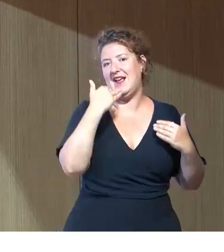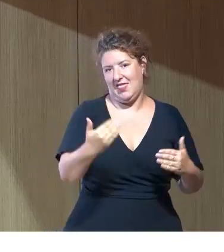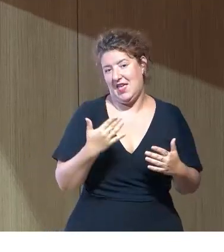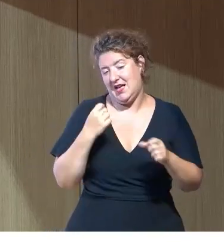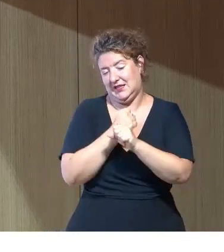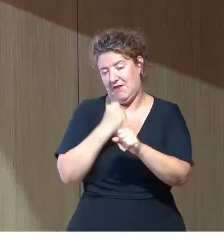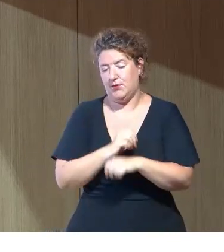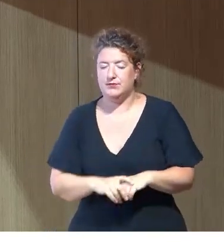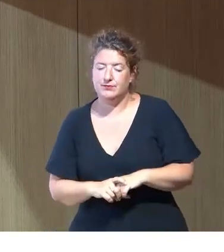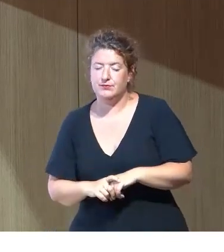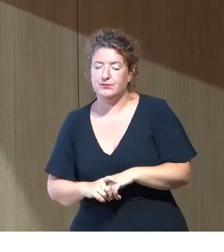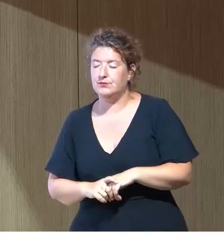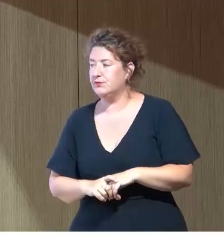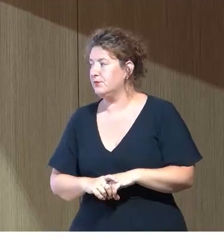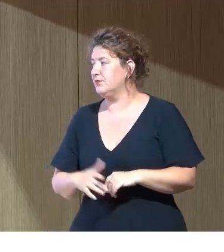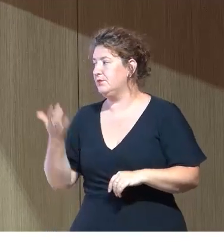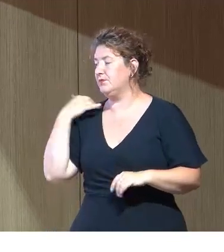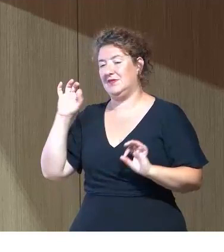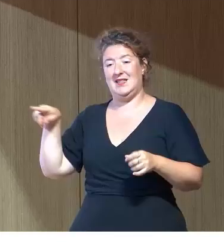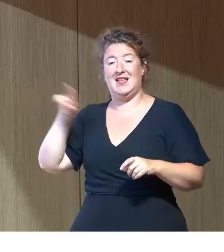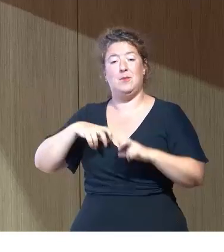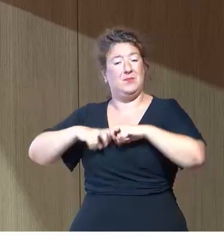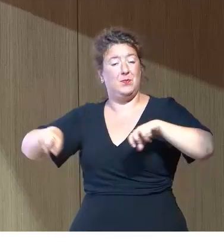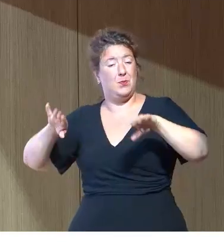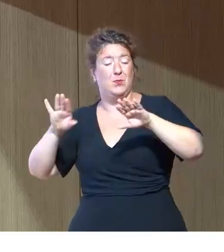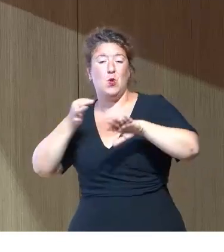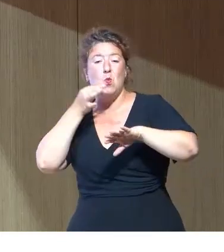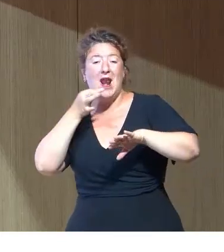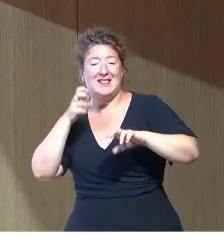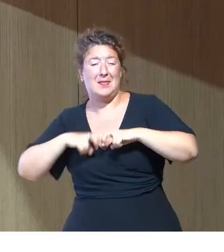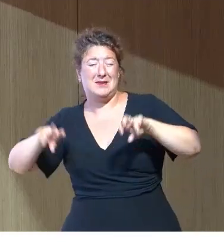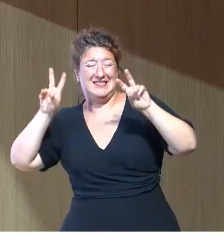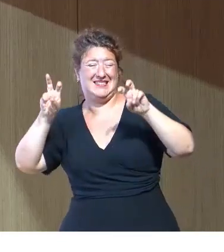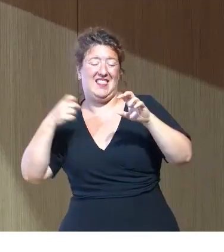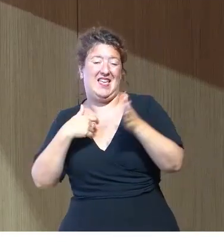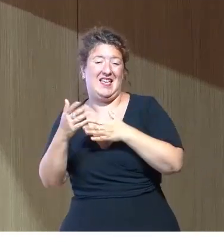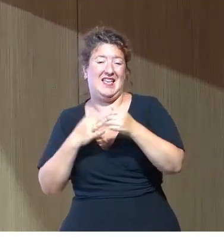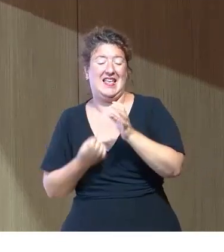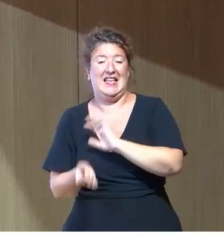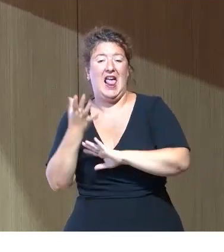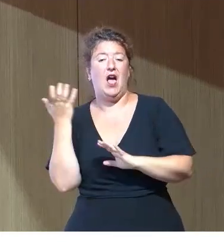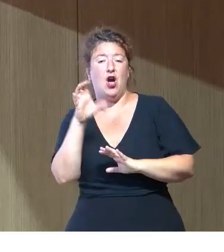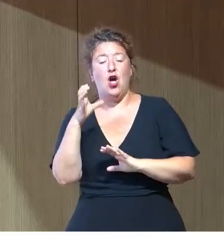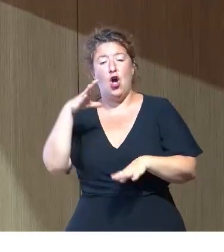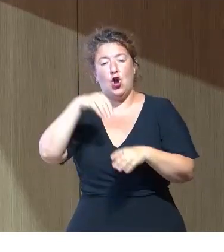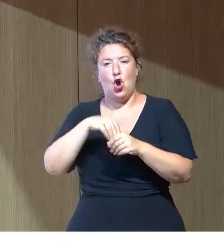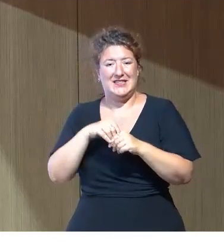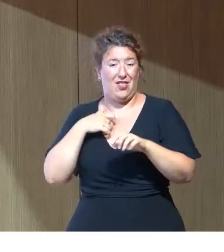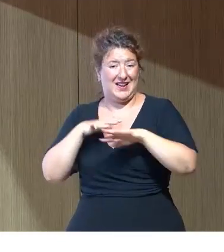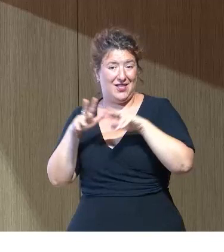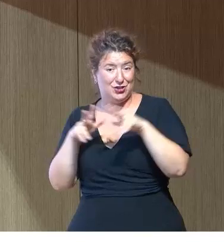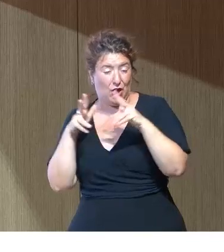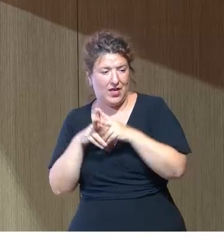ayer en la mesa que teníamos con los creadores y creadoras de contenido pensaba la fuerza que tiene ver